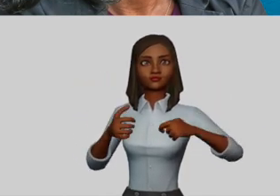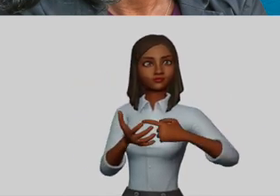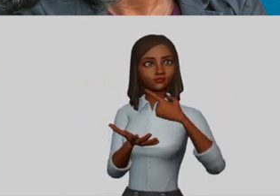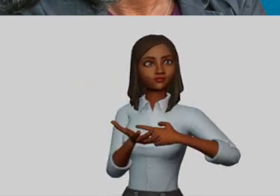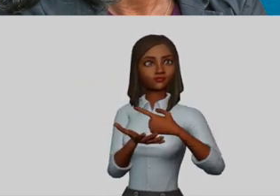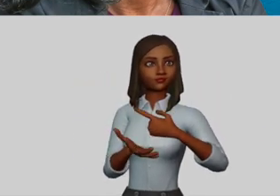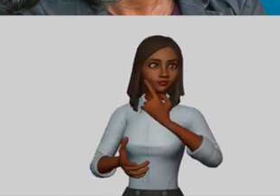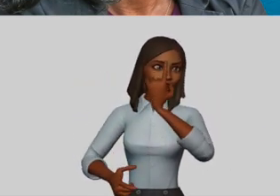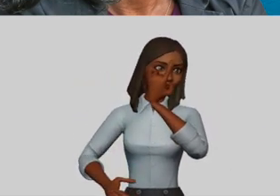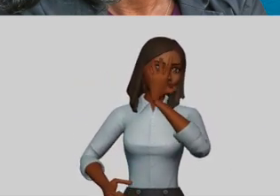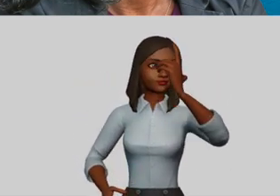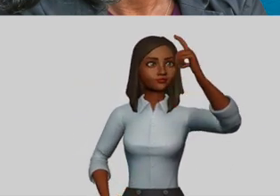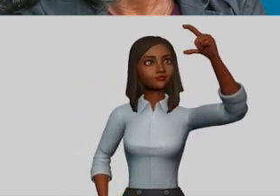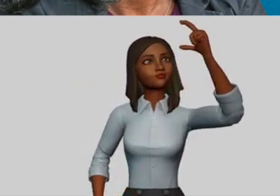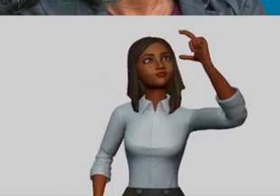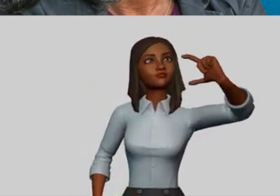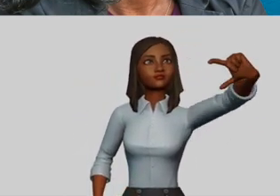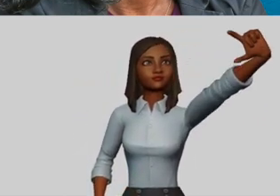restaurante